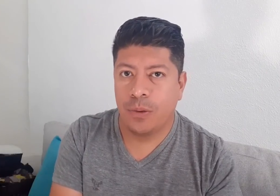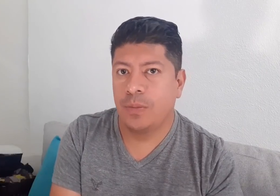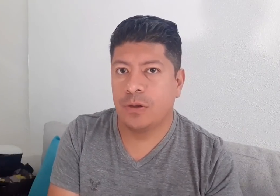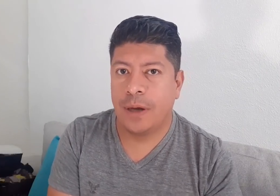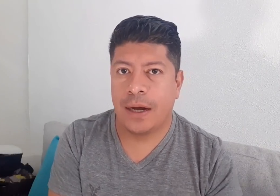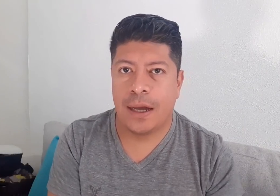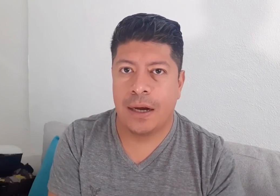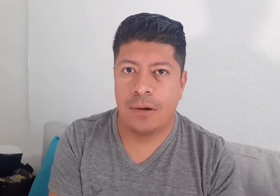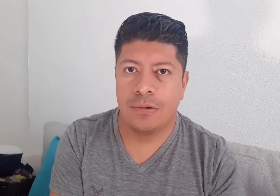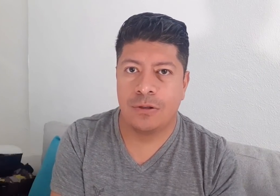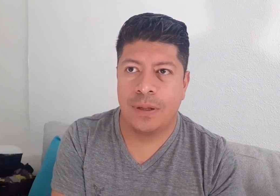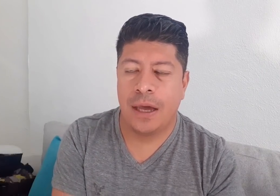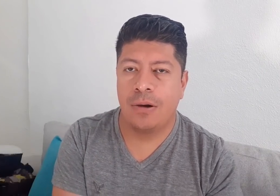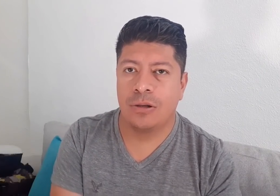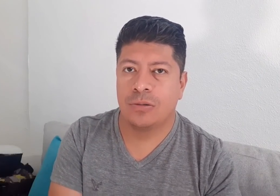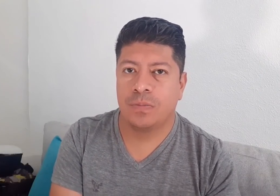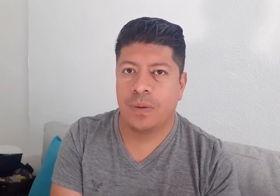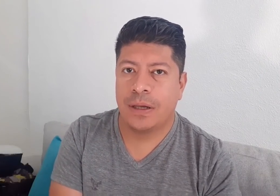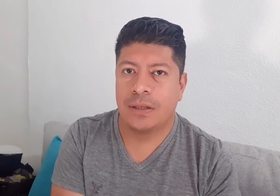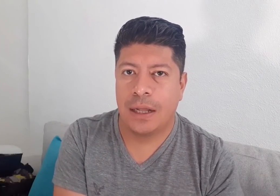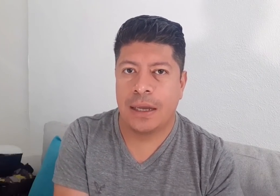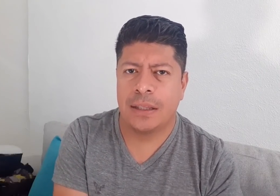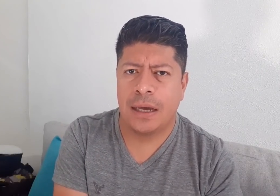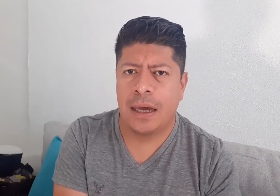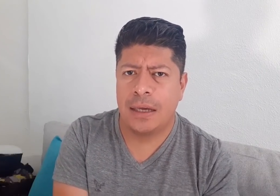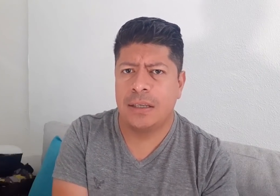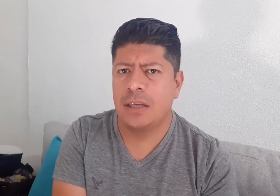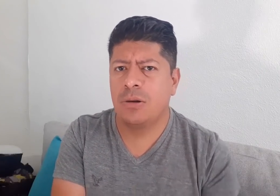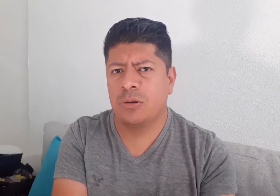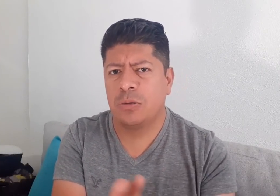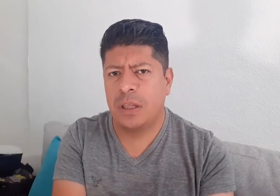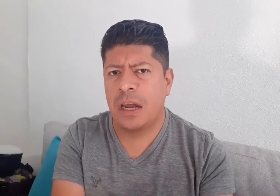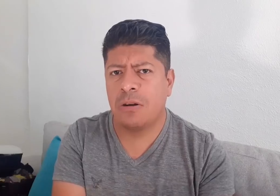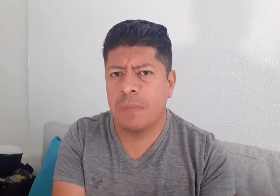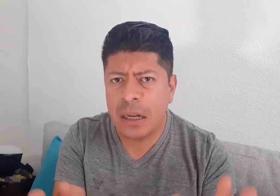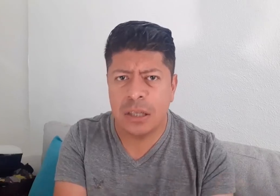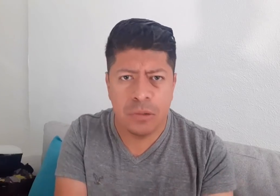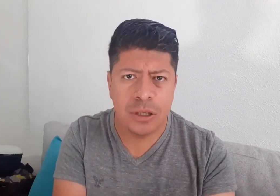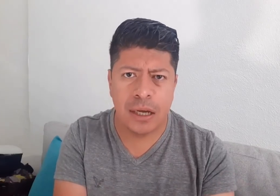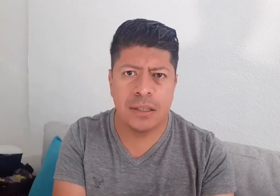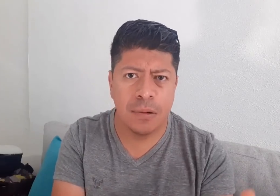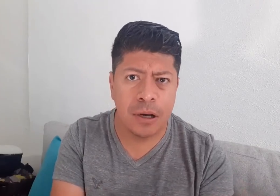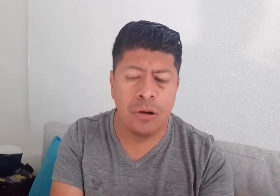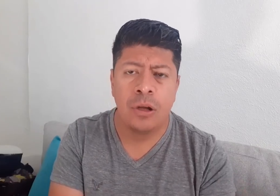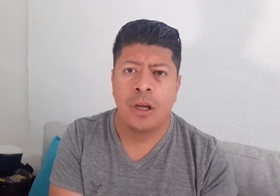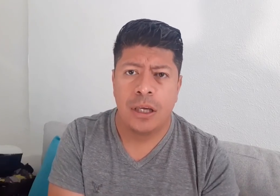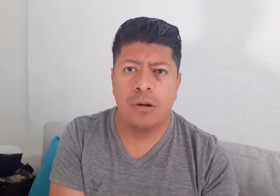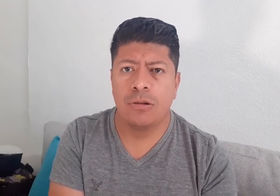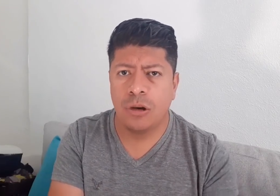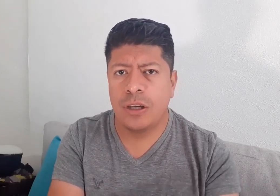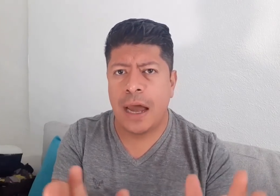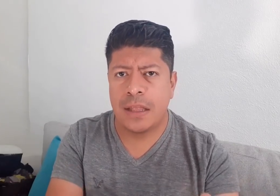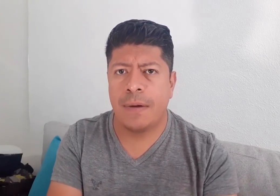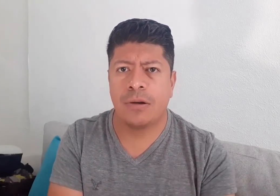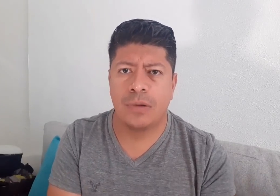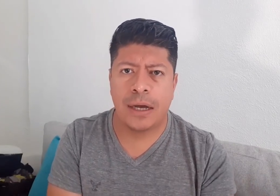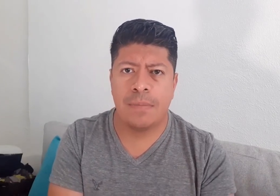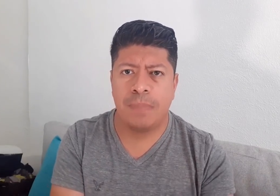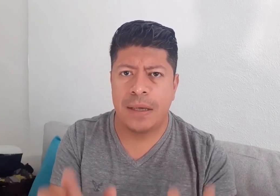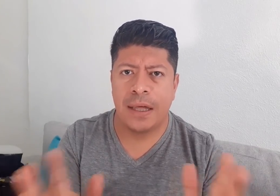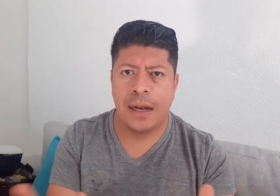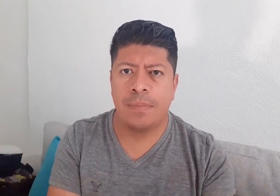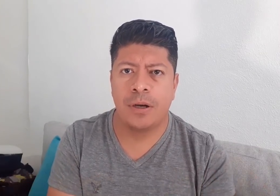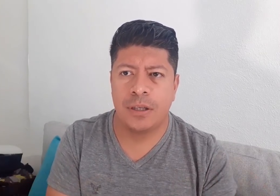Como pudimos ver en algunos videos, pues la gente ahí siguió su vida normal. Sí, mucha gente se guardó. Incluso ya andaban